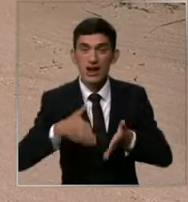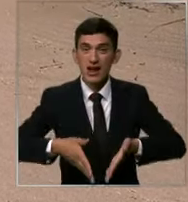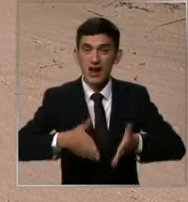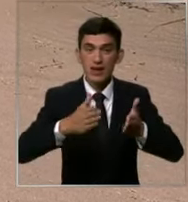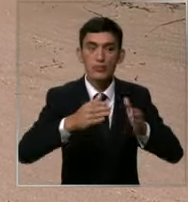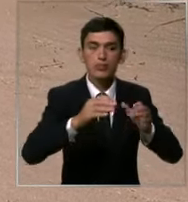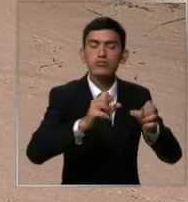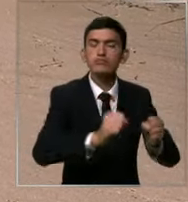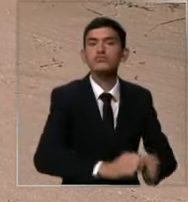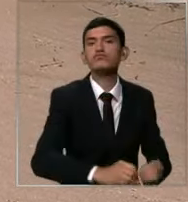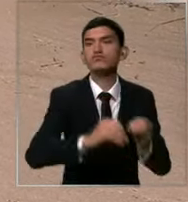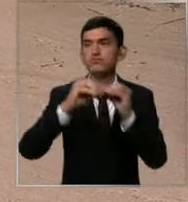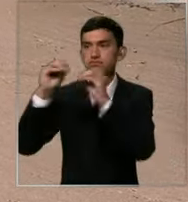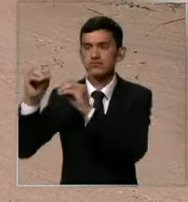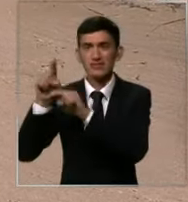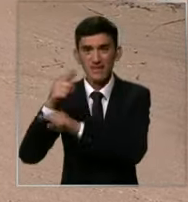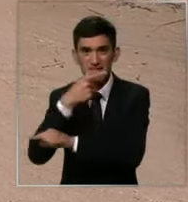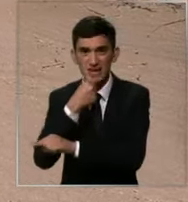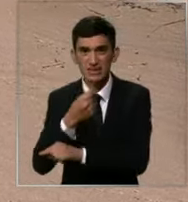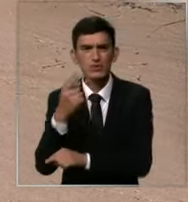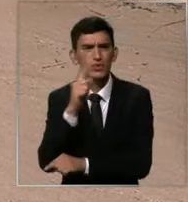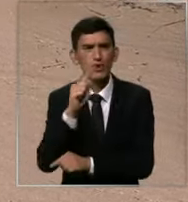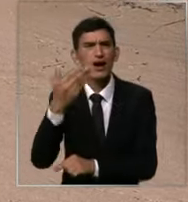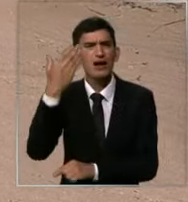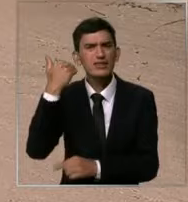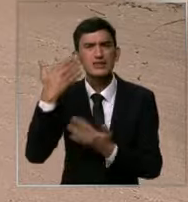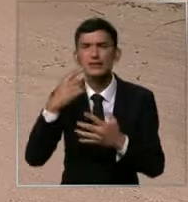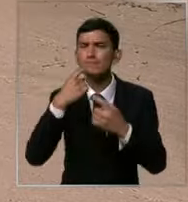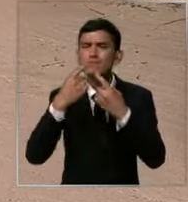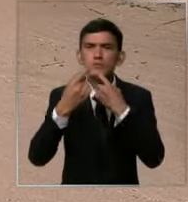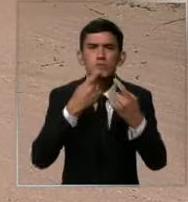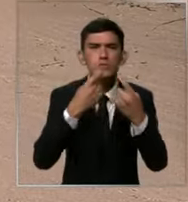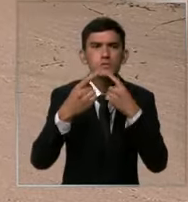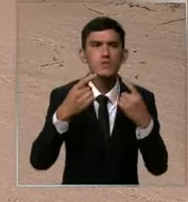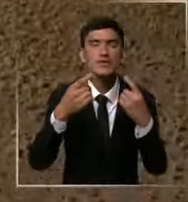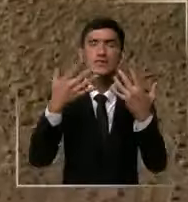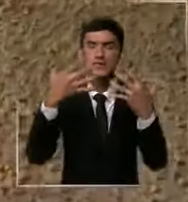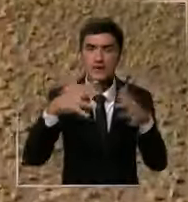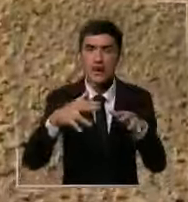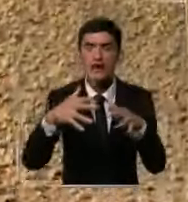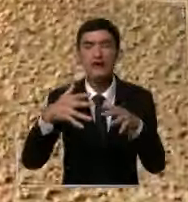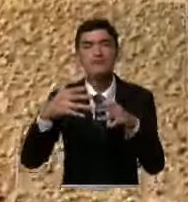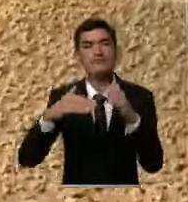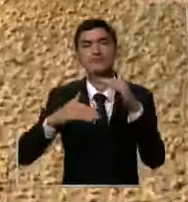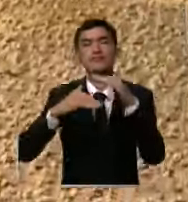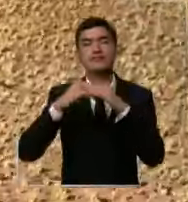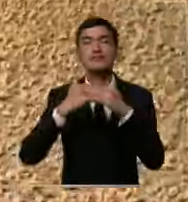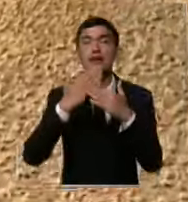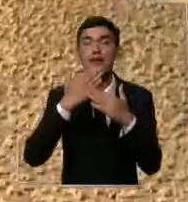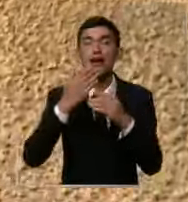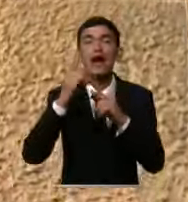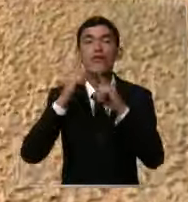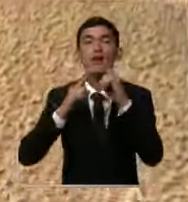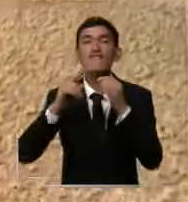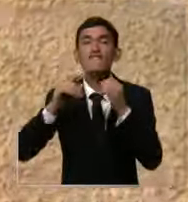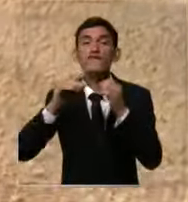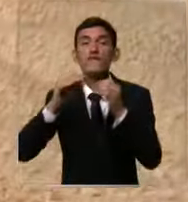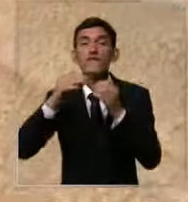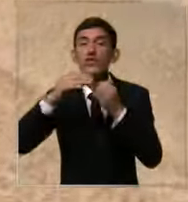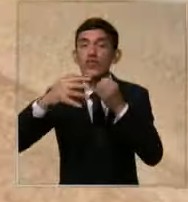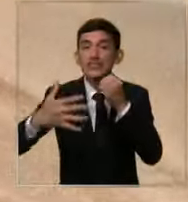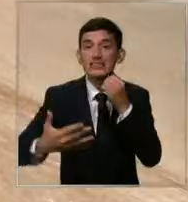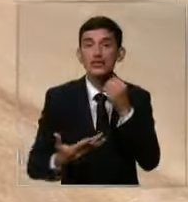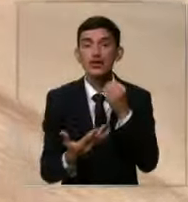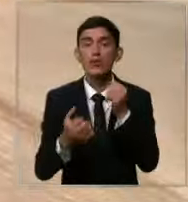otros caniles. No es tan fácil porque ya hemos hecho la consulta y muchos de ellos ya están saturados. También hay propuestas de fundaciones para ayudar a trasladar a